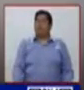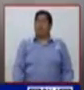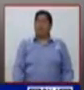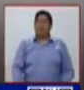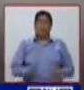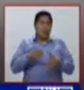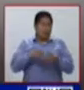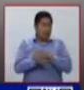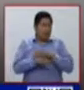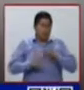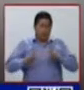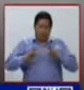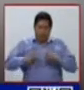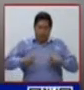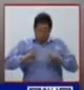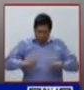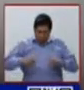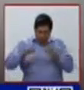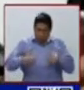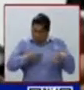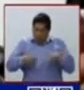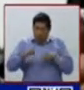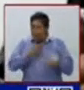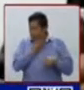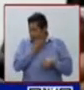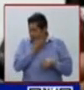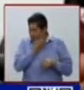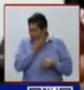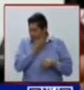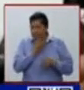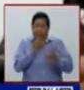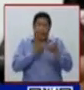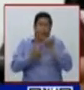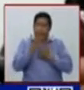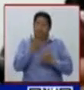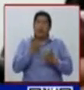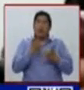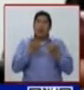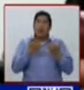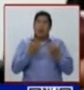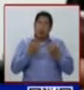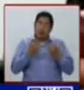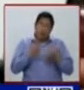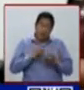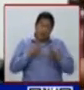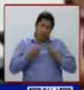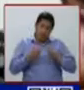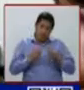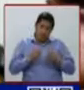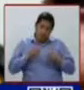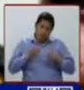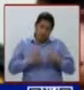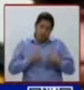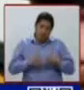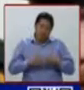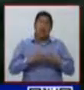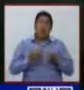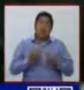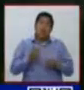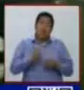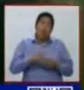Dentro de las investigaciones que se realicen, los delitos tipificados también van a ir modificando en base al grado de